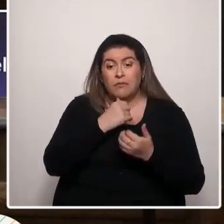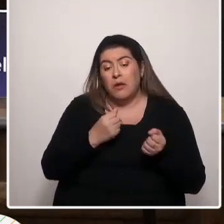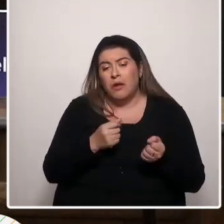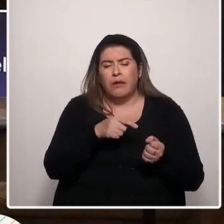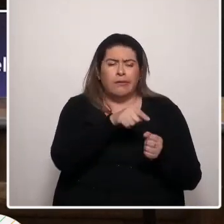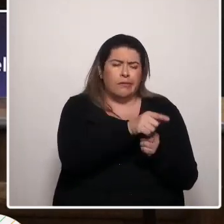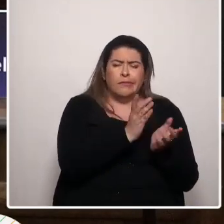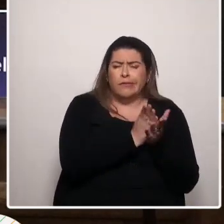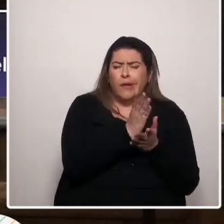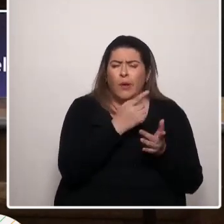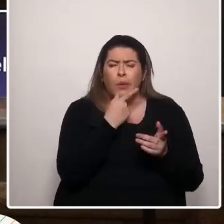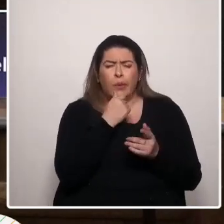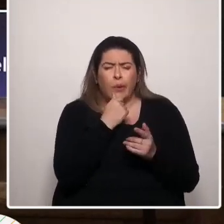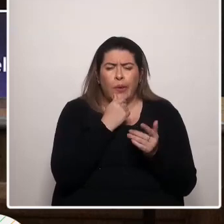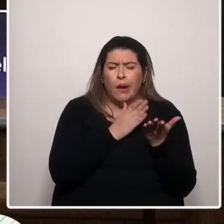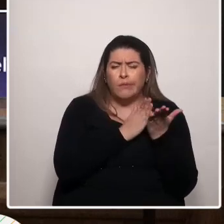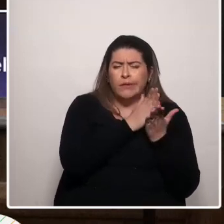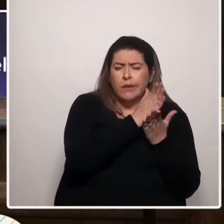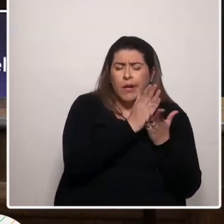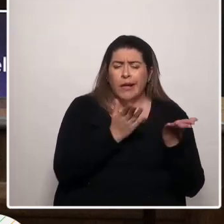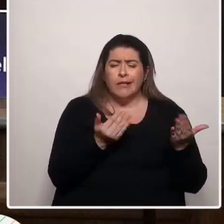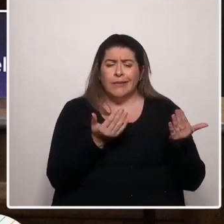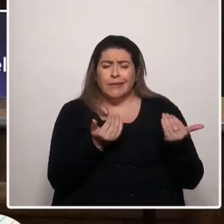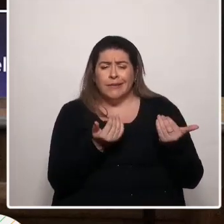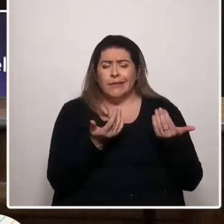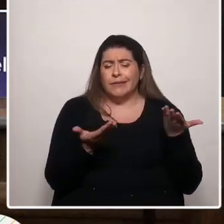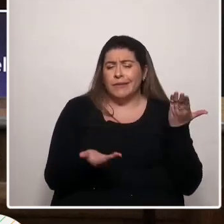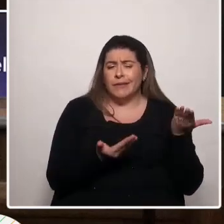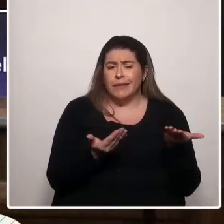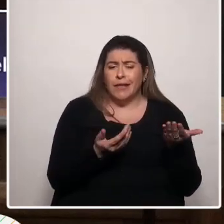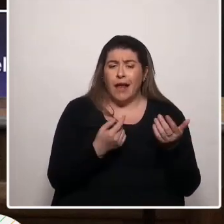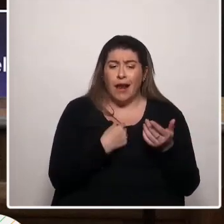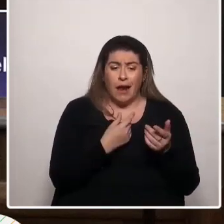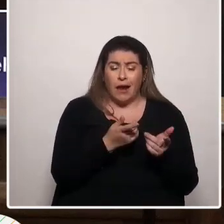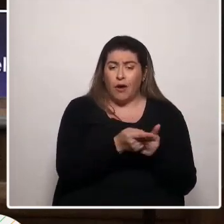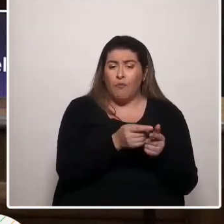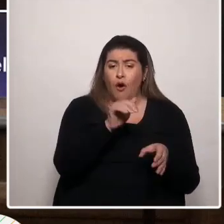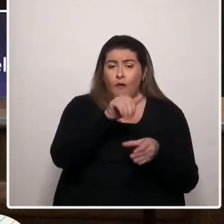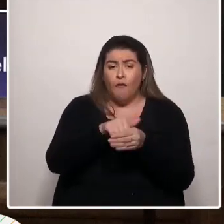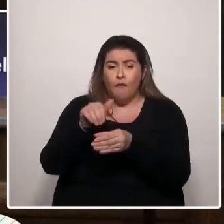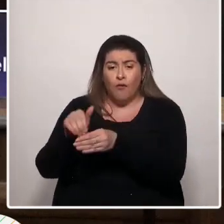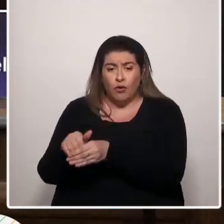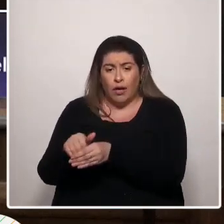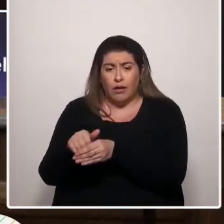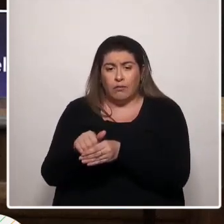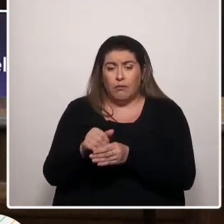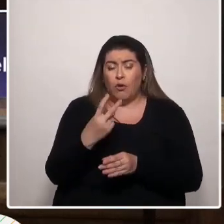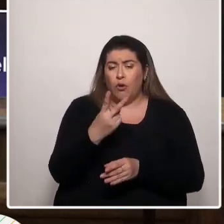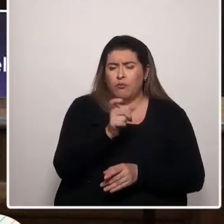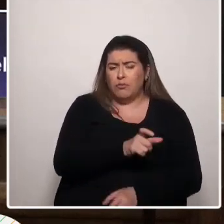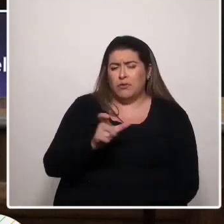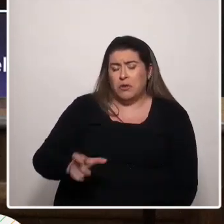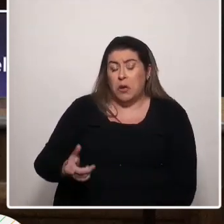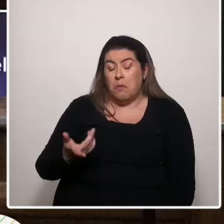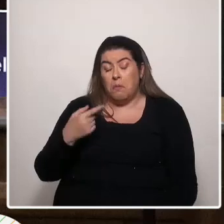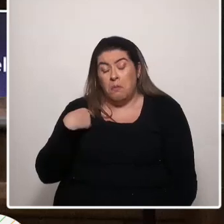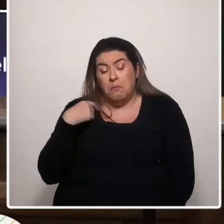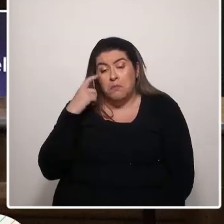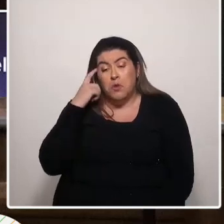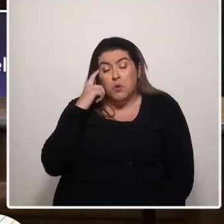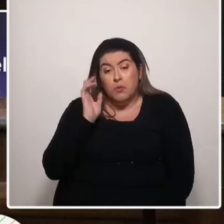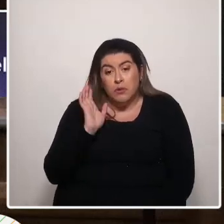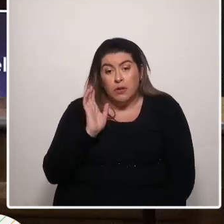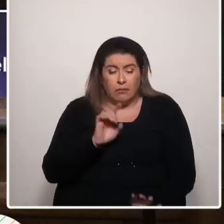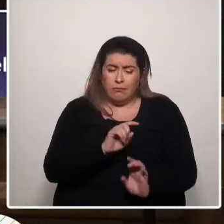al inicio la necesidad de que en la cédula se vote por 2 personas. A mi juicio eso también